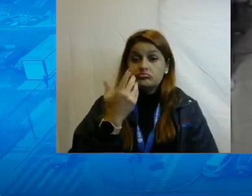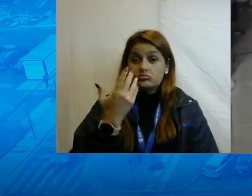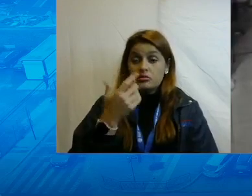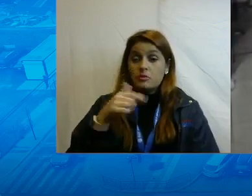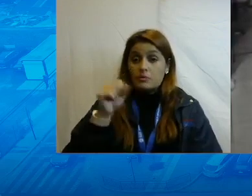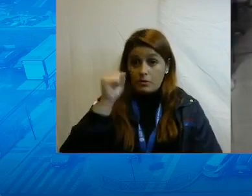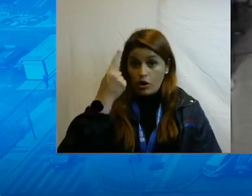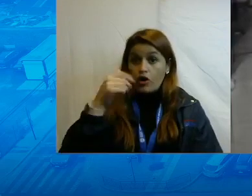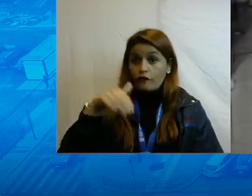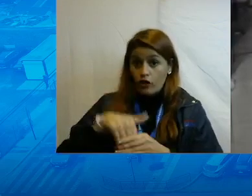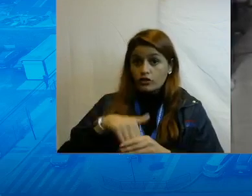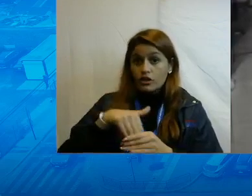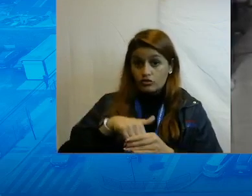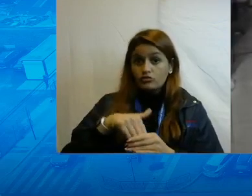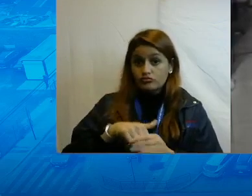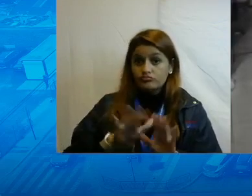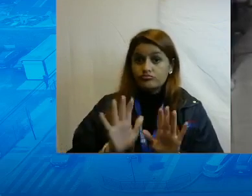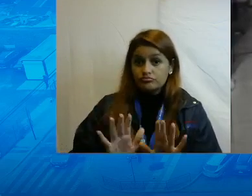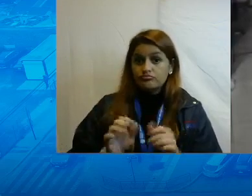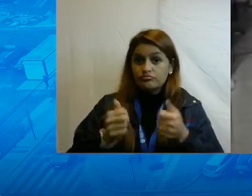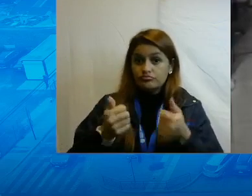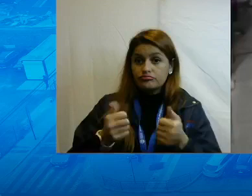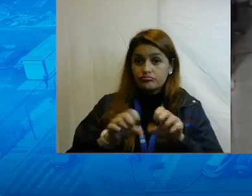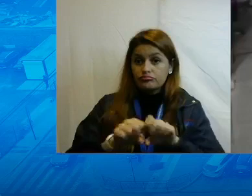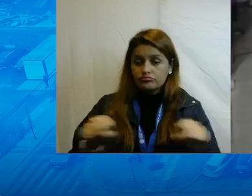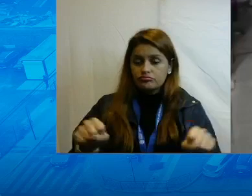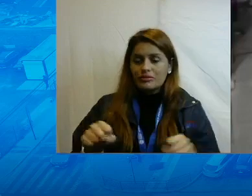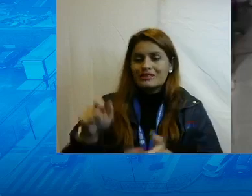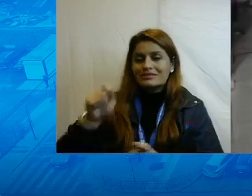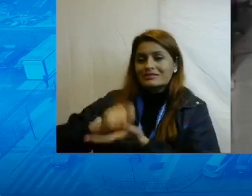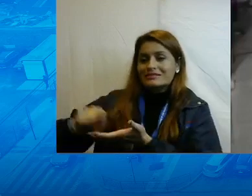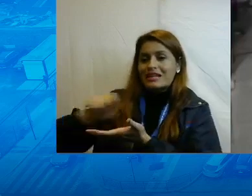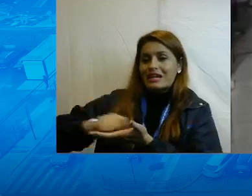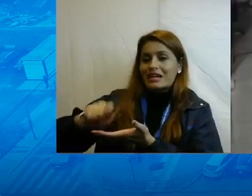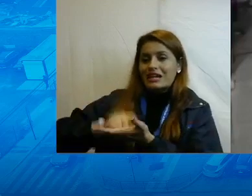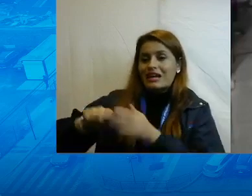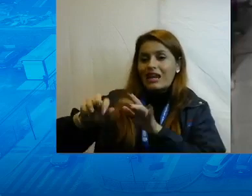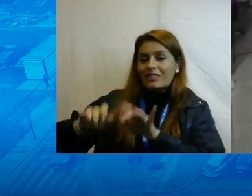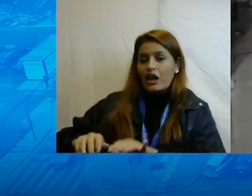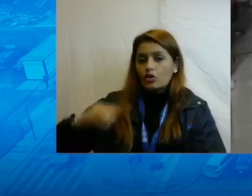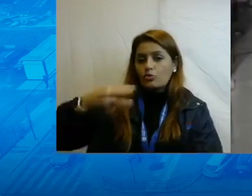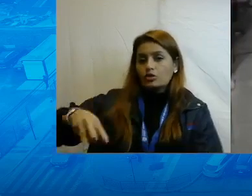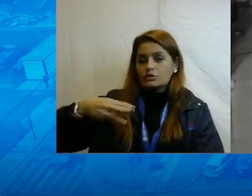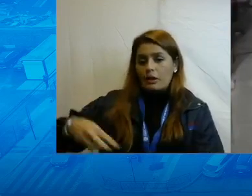y después respondo los otros puntos? ¿Sí, secretario?